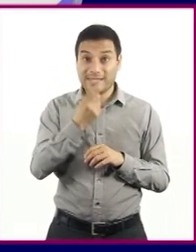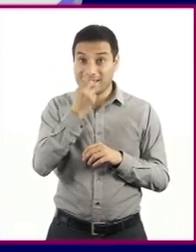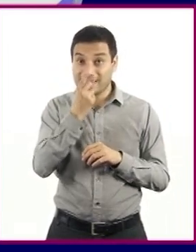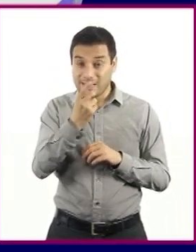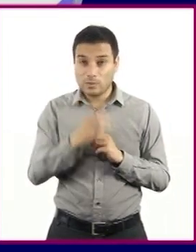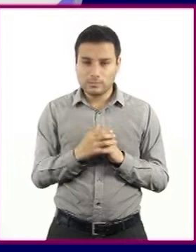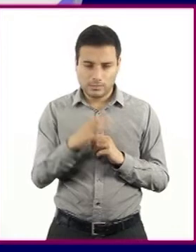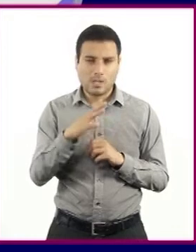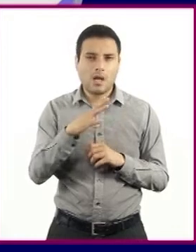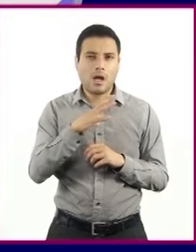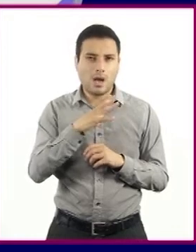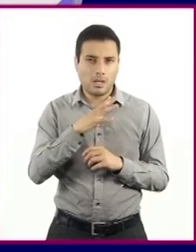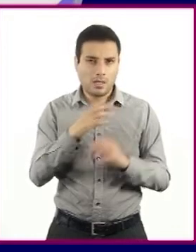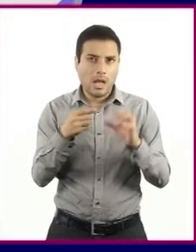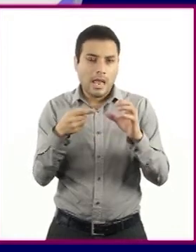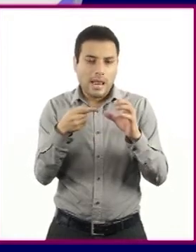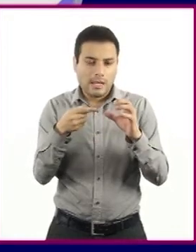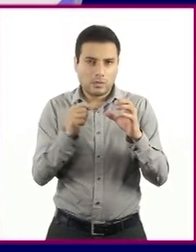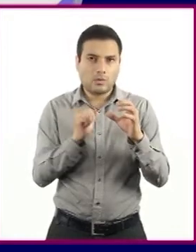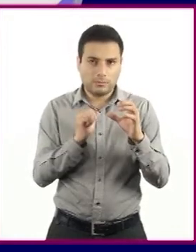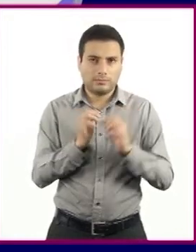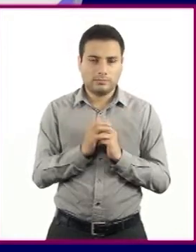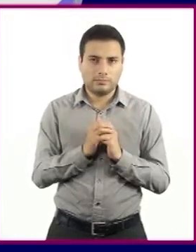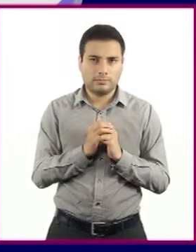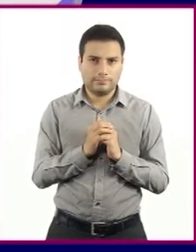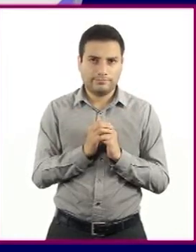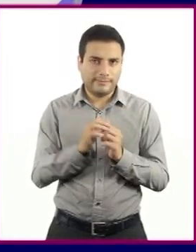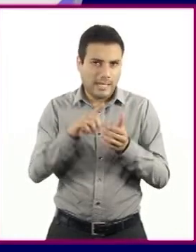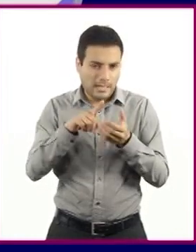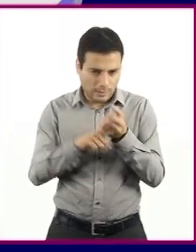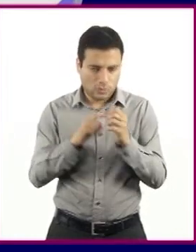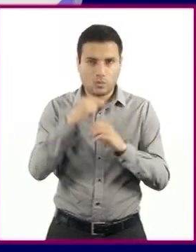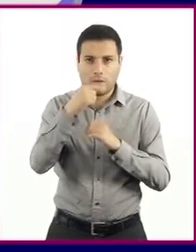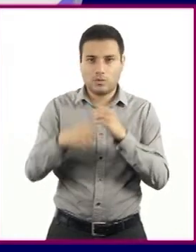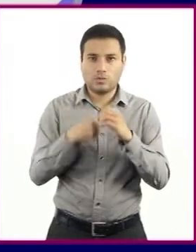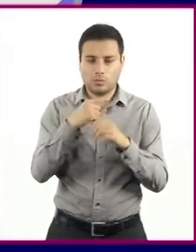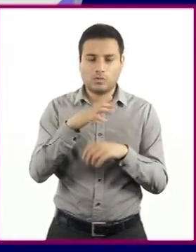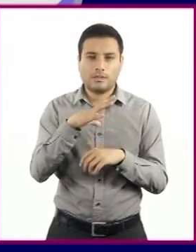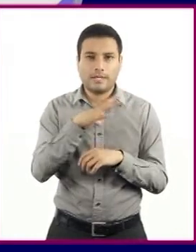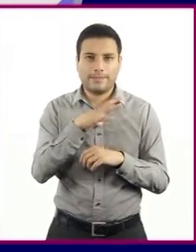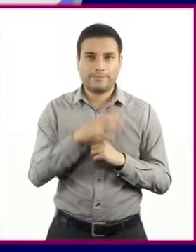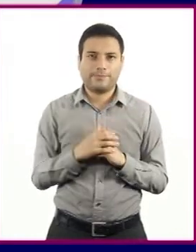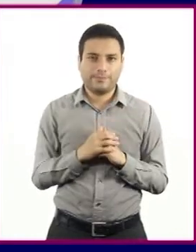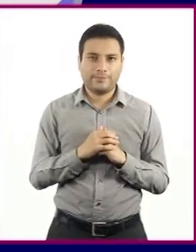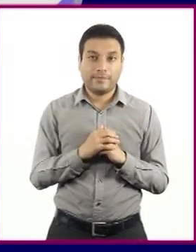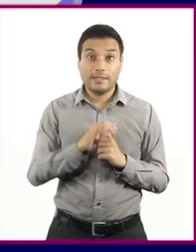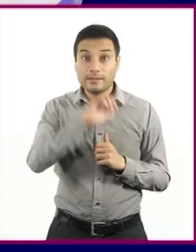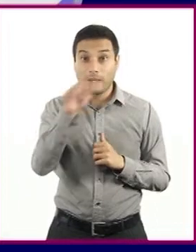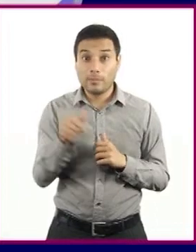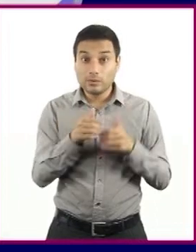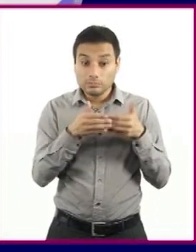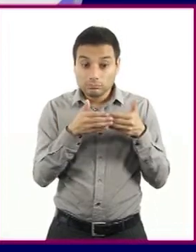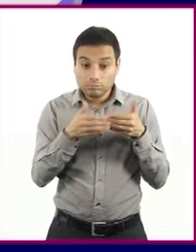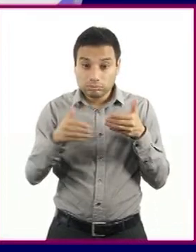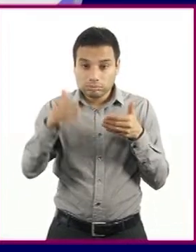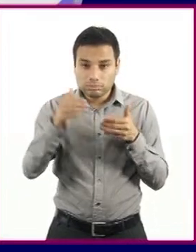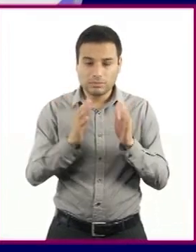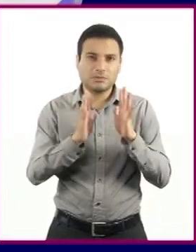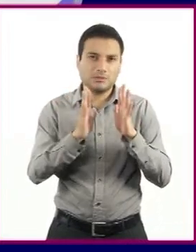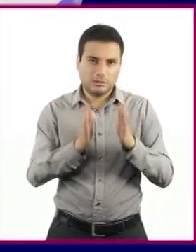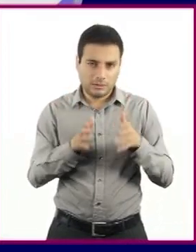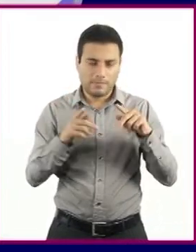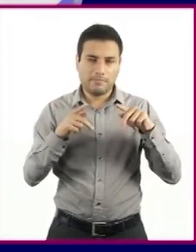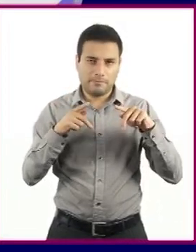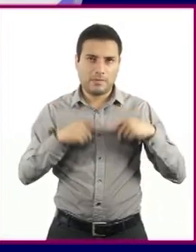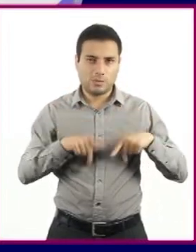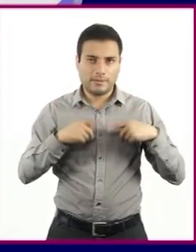como una partícula que constituía los átomos y que en un lapso de tiempo muy corto también se estaba proponiendo